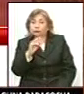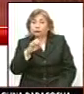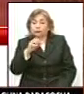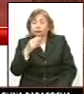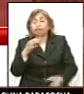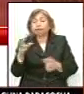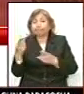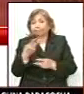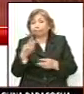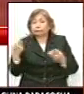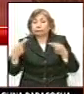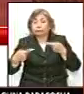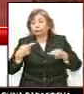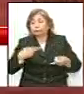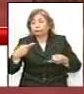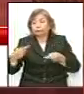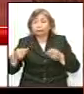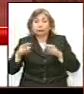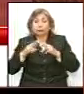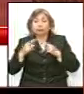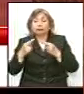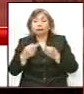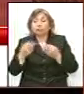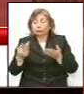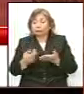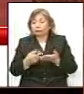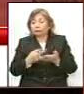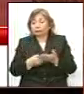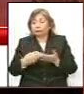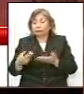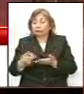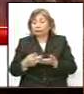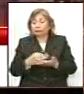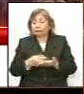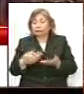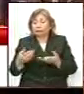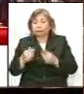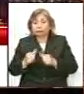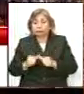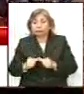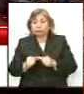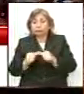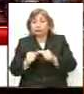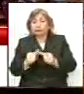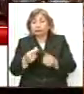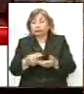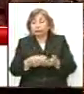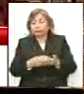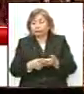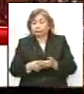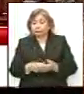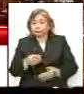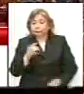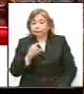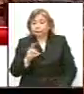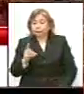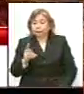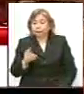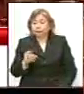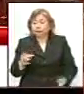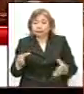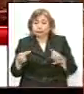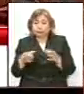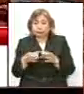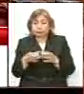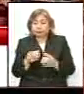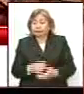En breve entonces, como lo señalábamos, se va a reanudar la sesión del Pleno para continuar con el debate de la